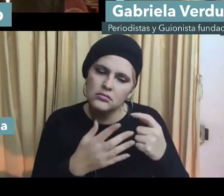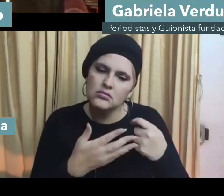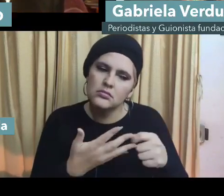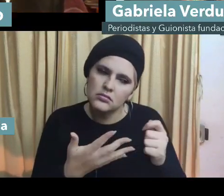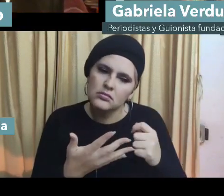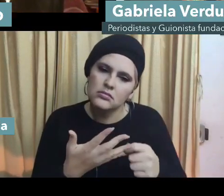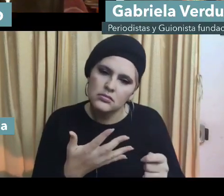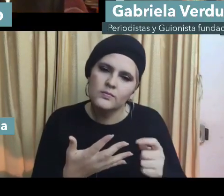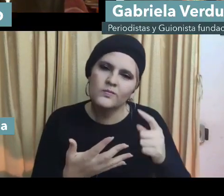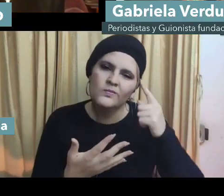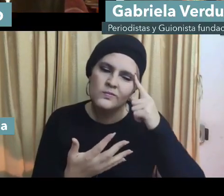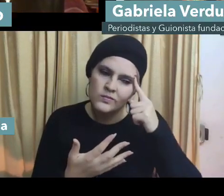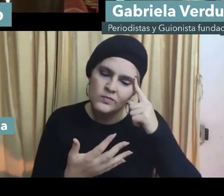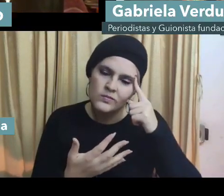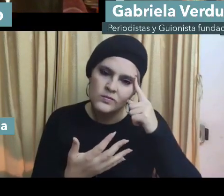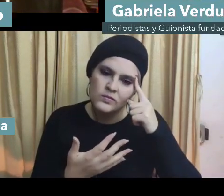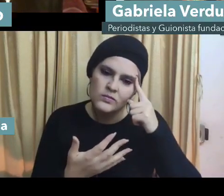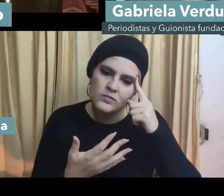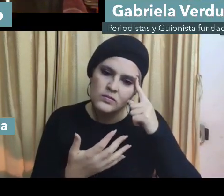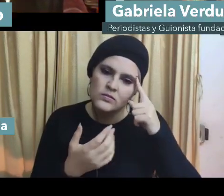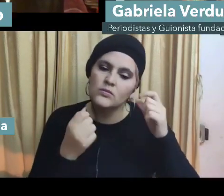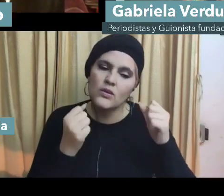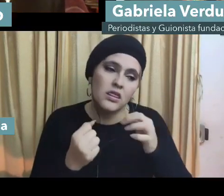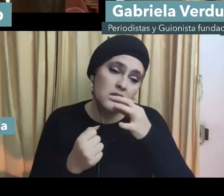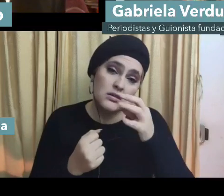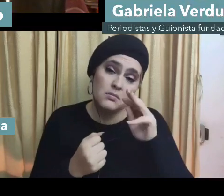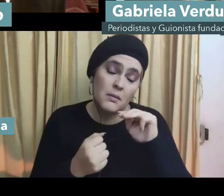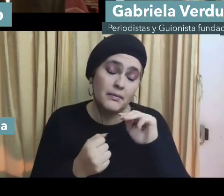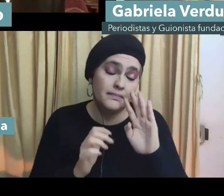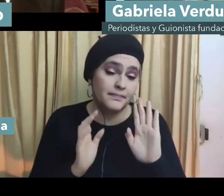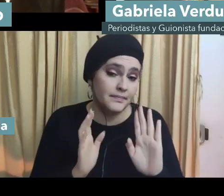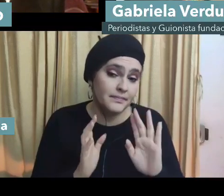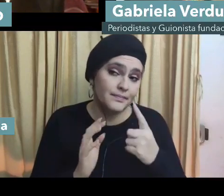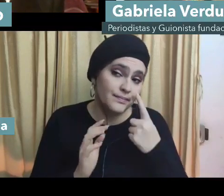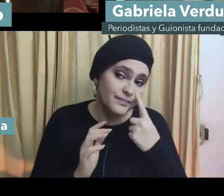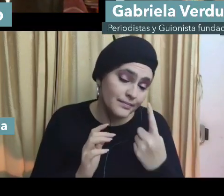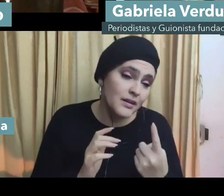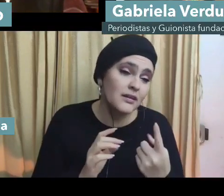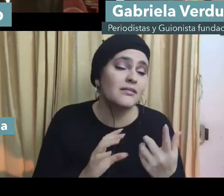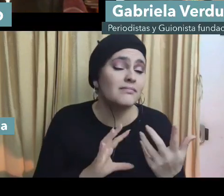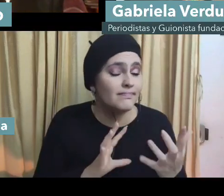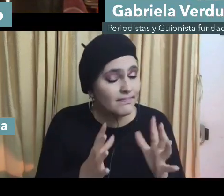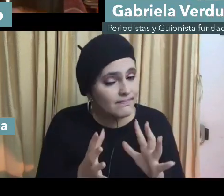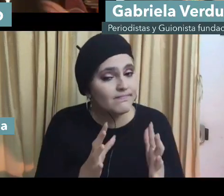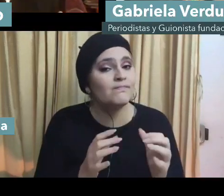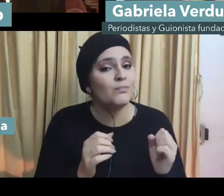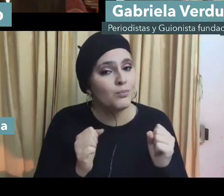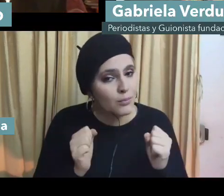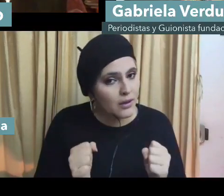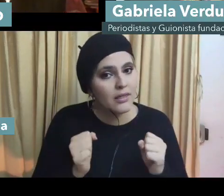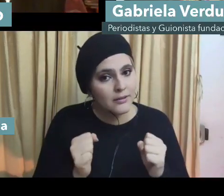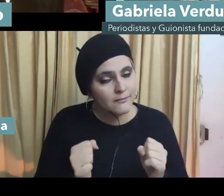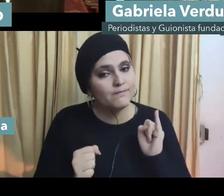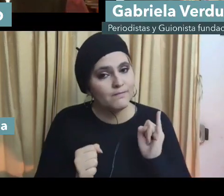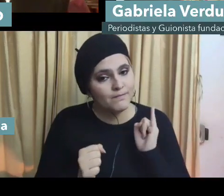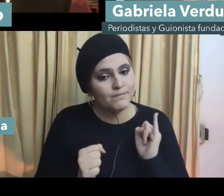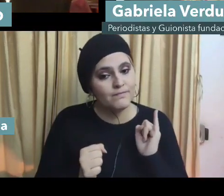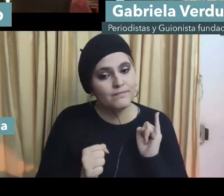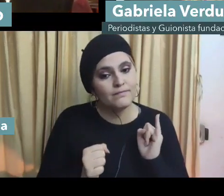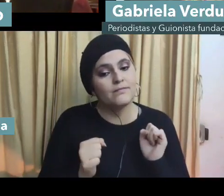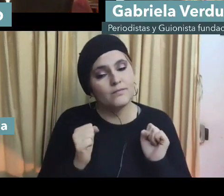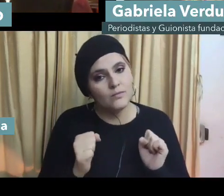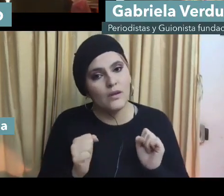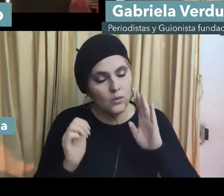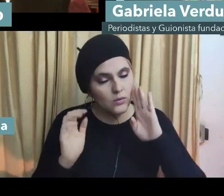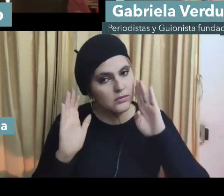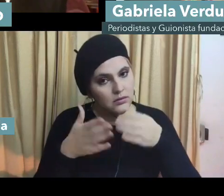decir que le podría decir a la mamá, sabe que lo más probable es que su hijo tenga la condición del